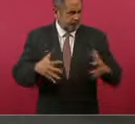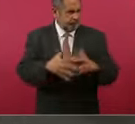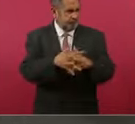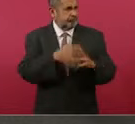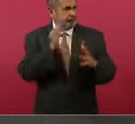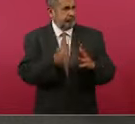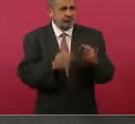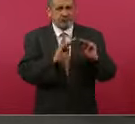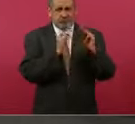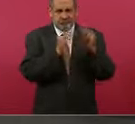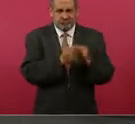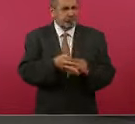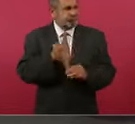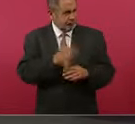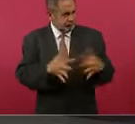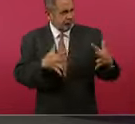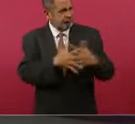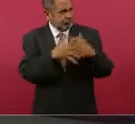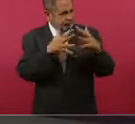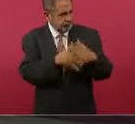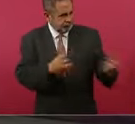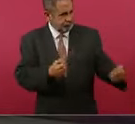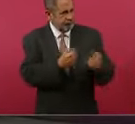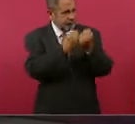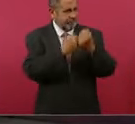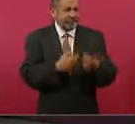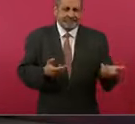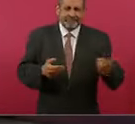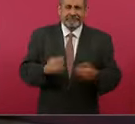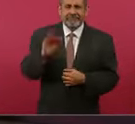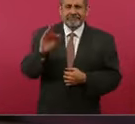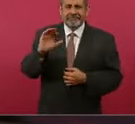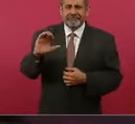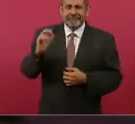a la delincuencia organizada, Felipe Calderón,